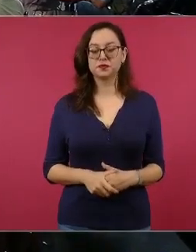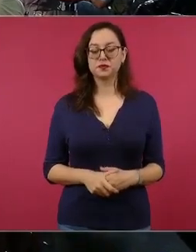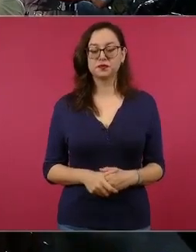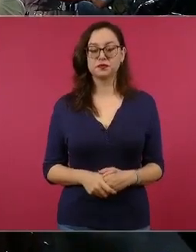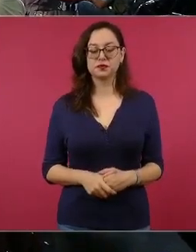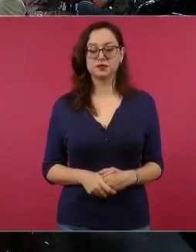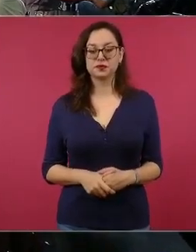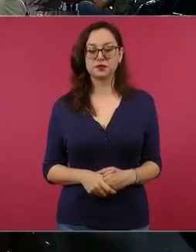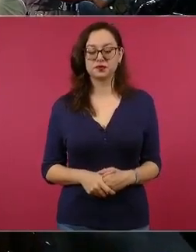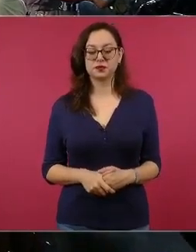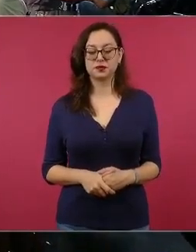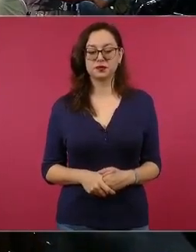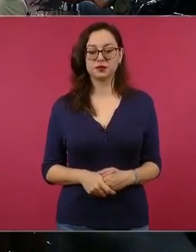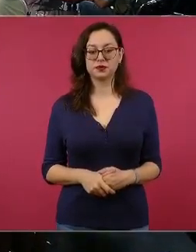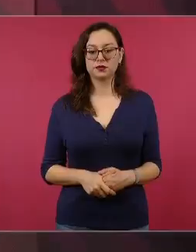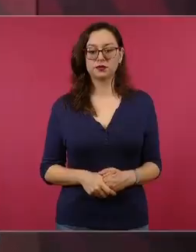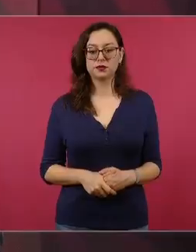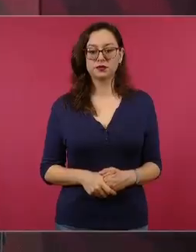Vamos